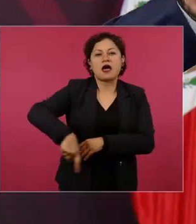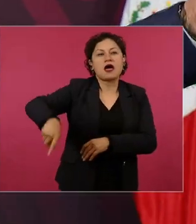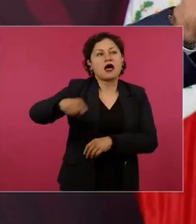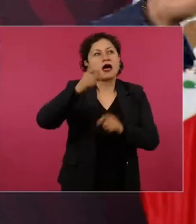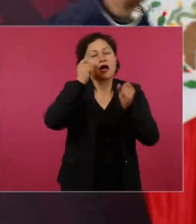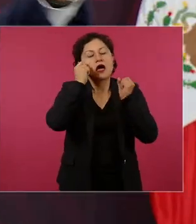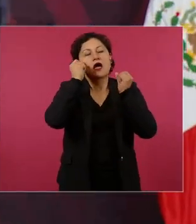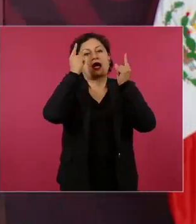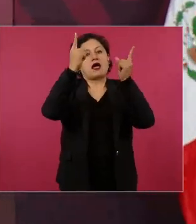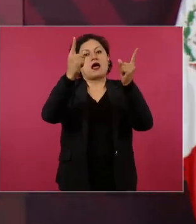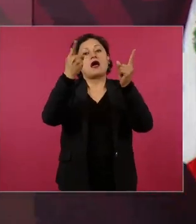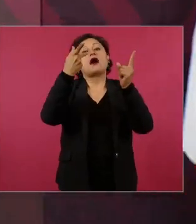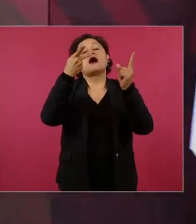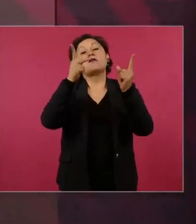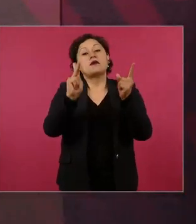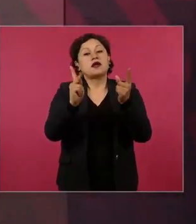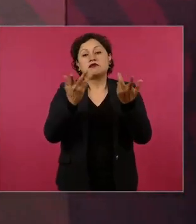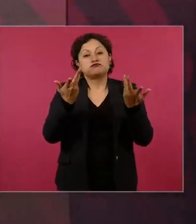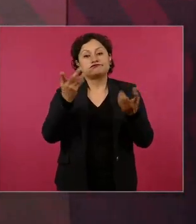Todo el siglo XIX